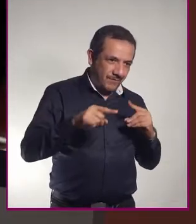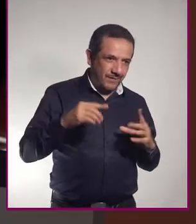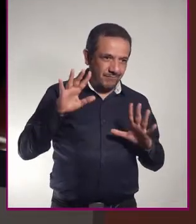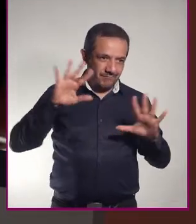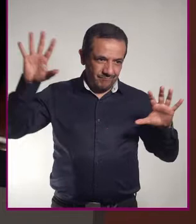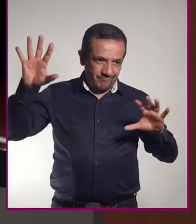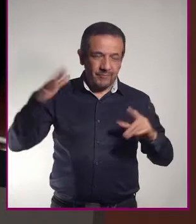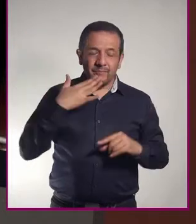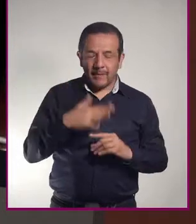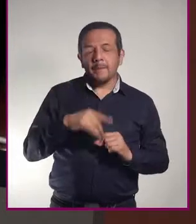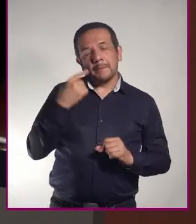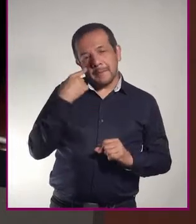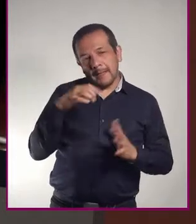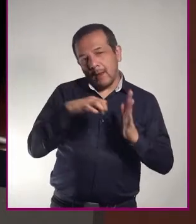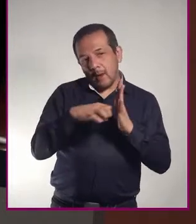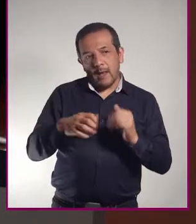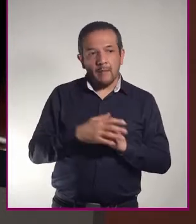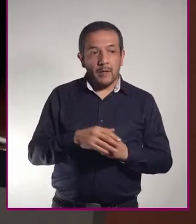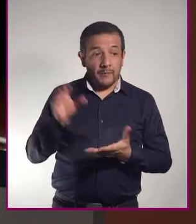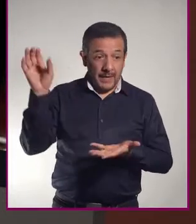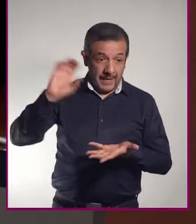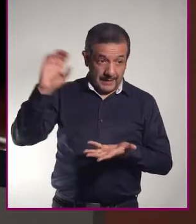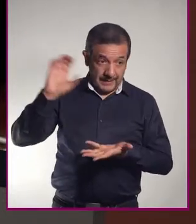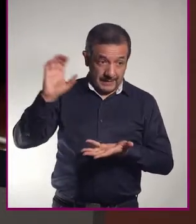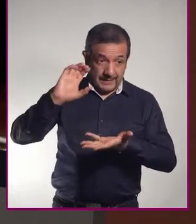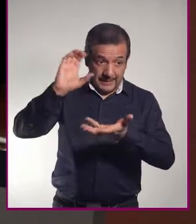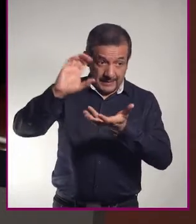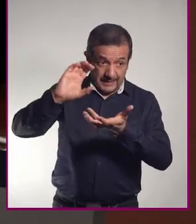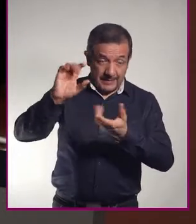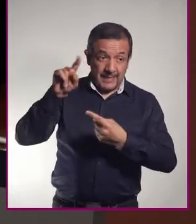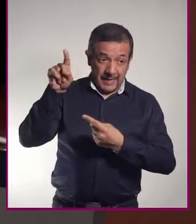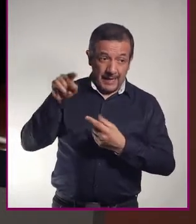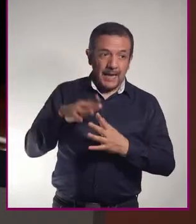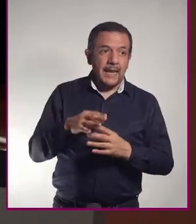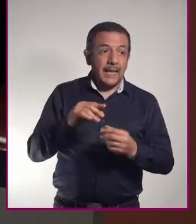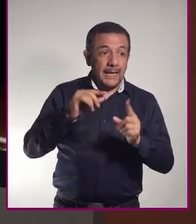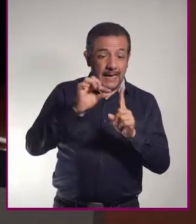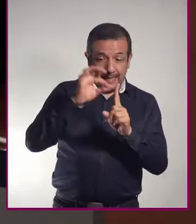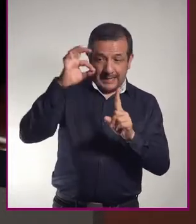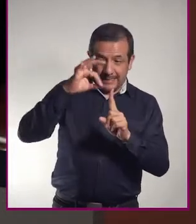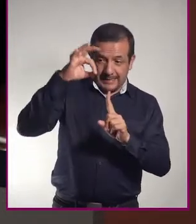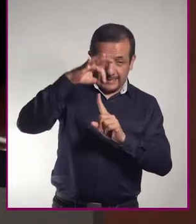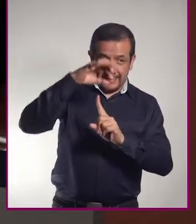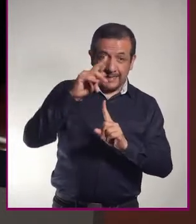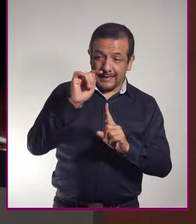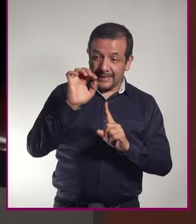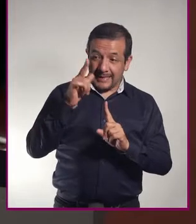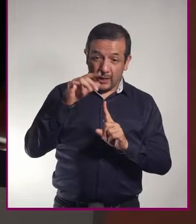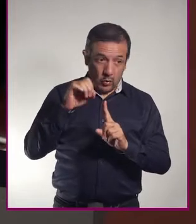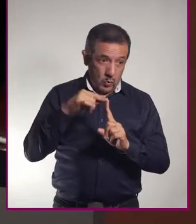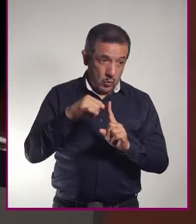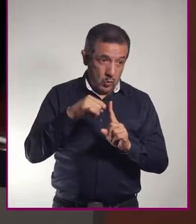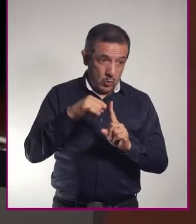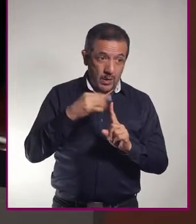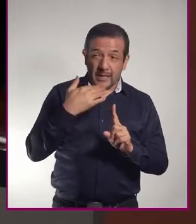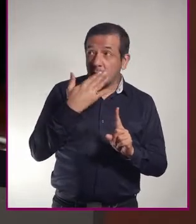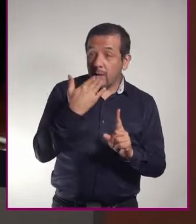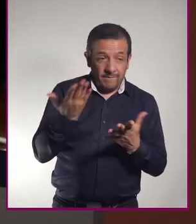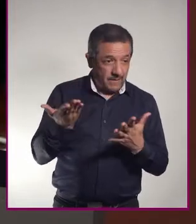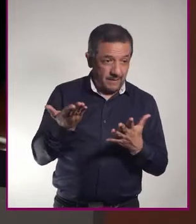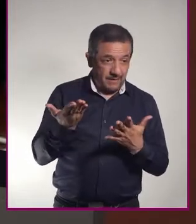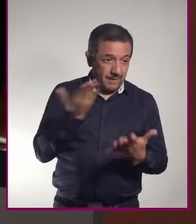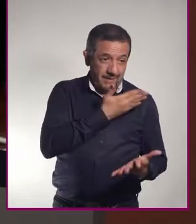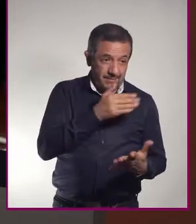Por ejemplo, el cereal más usado era el trigo, el cual no existía en el continente